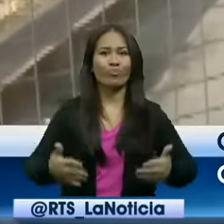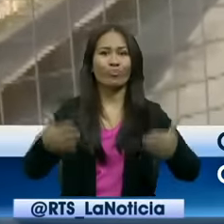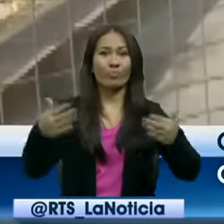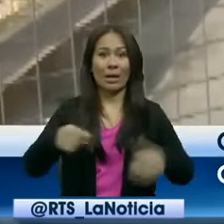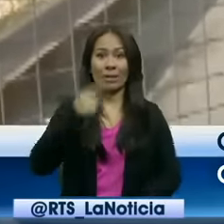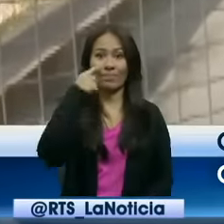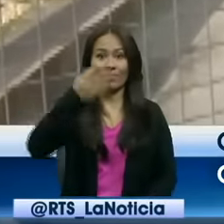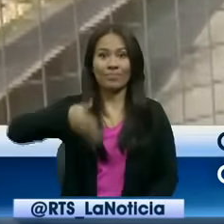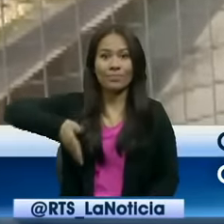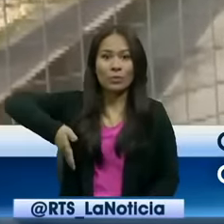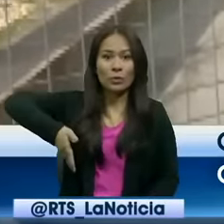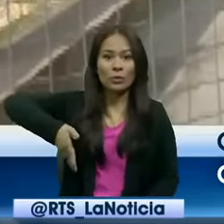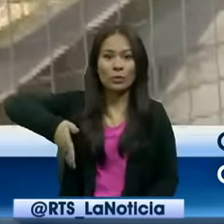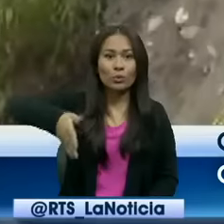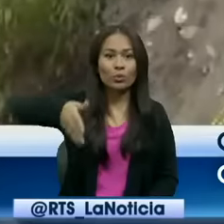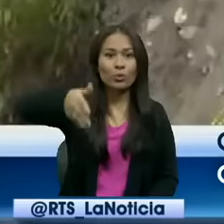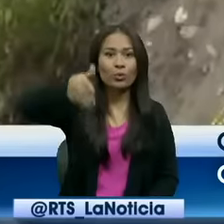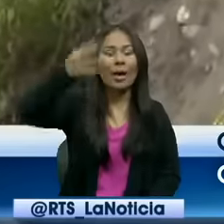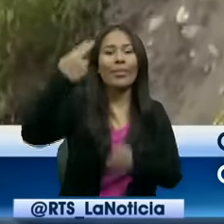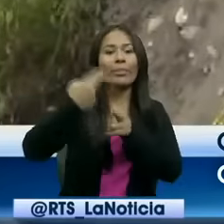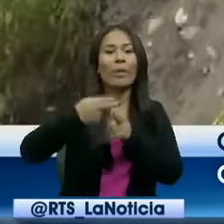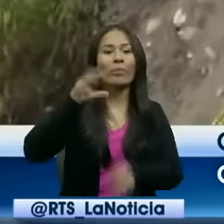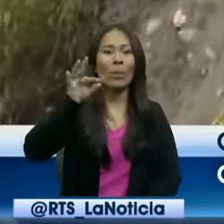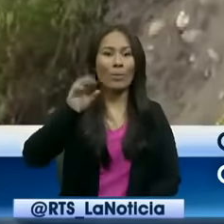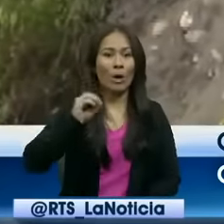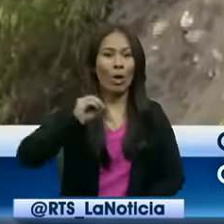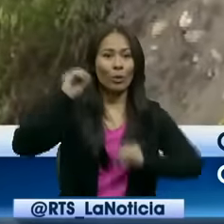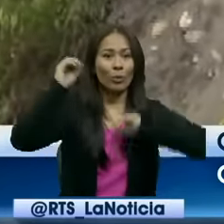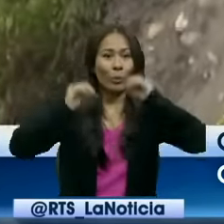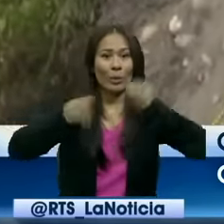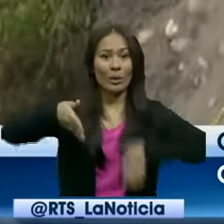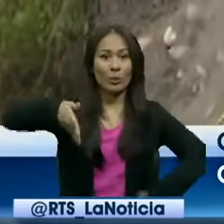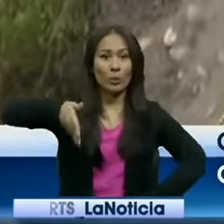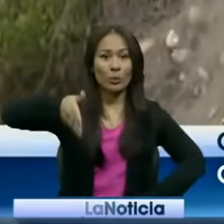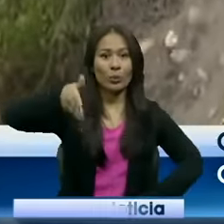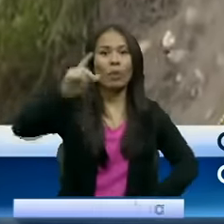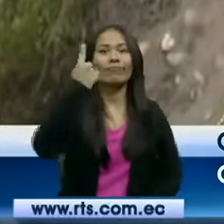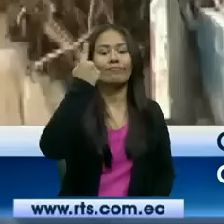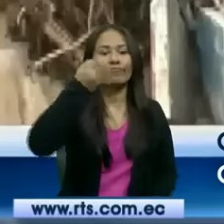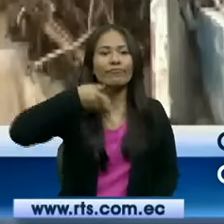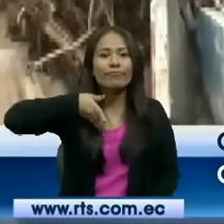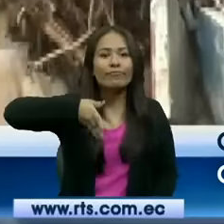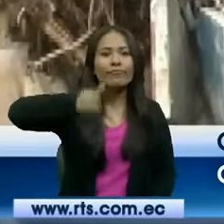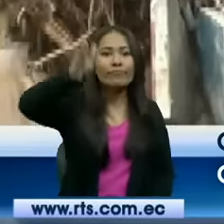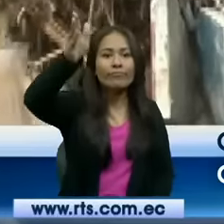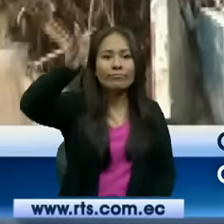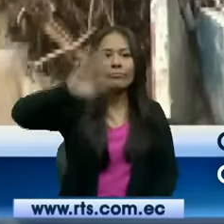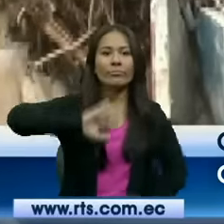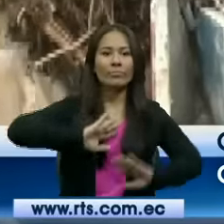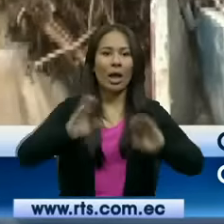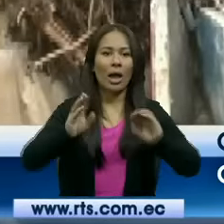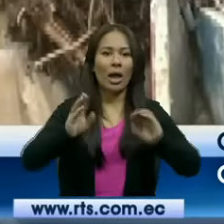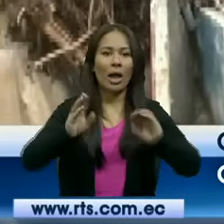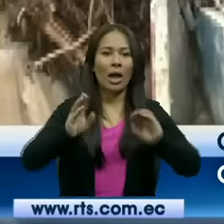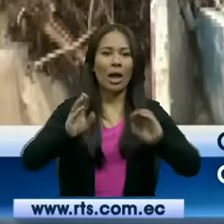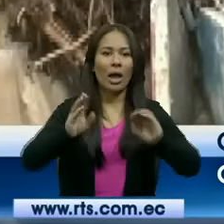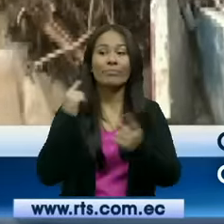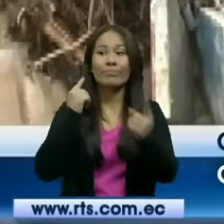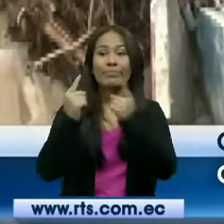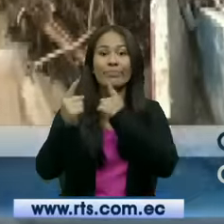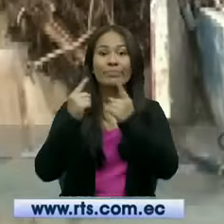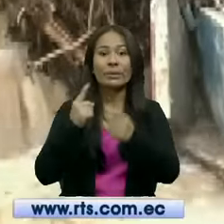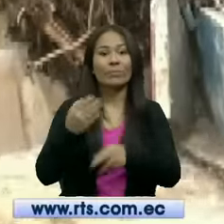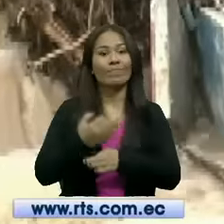de la avenida 9 de octubre está habilitado en un solo carril al tráfico vehicular. Desde la provincia de Pastaza informó